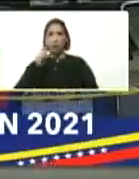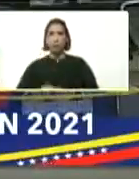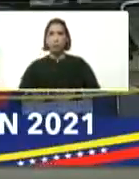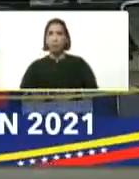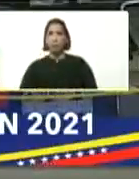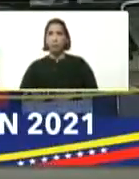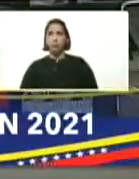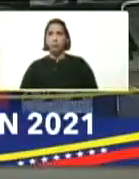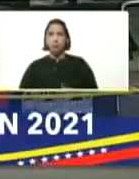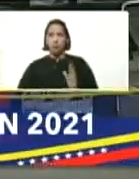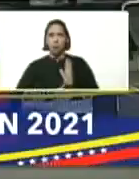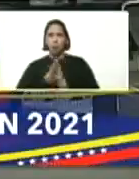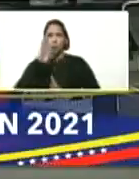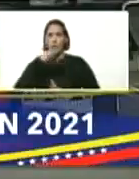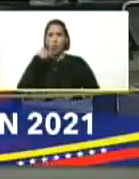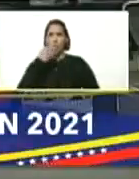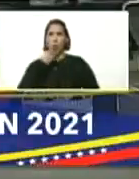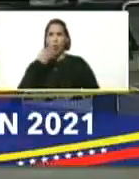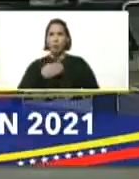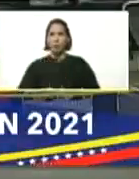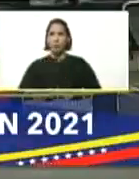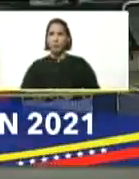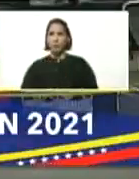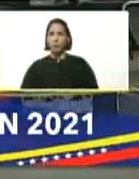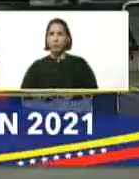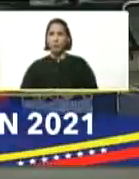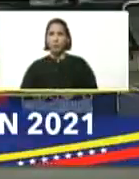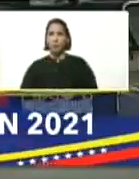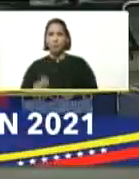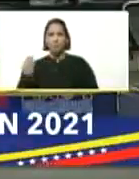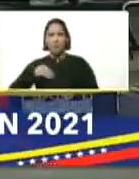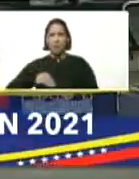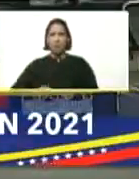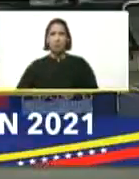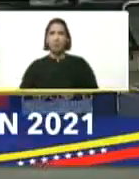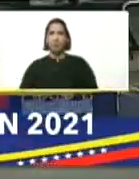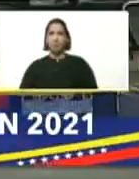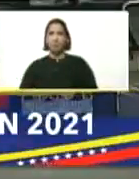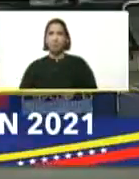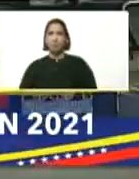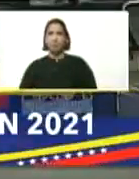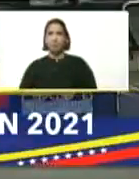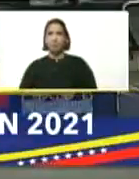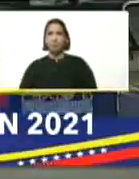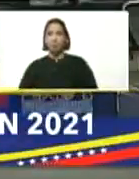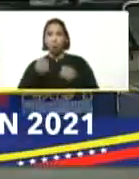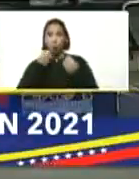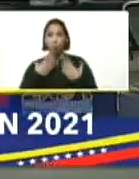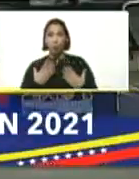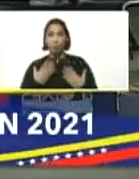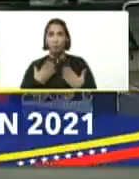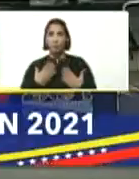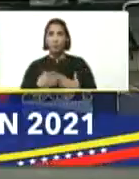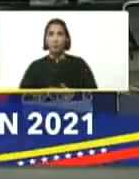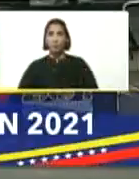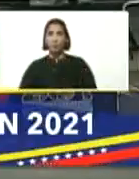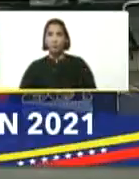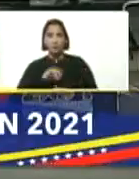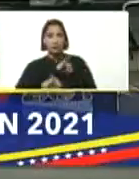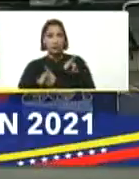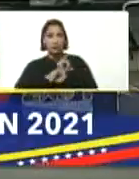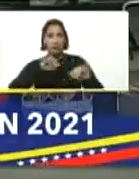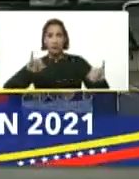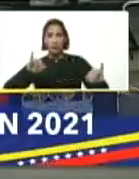sus crecientes y con sus jóvenes. ¿Qué más le podemos decir? Bueno, ya